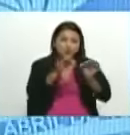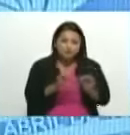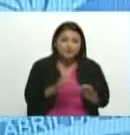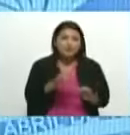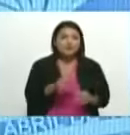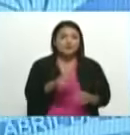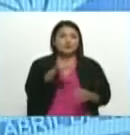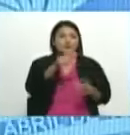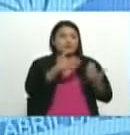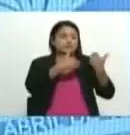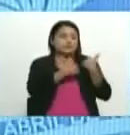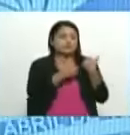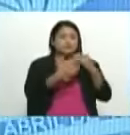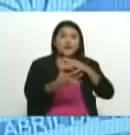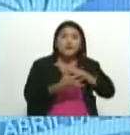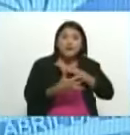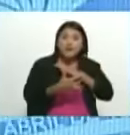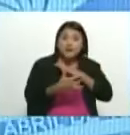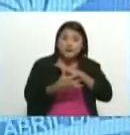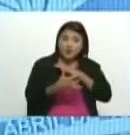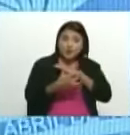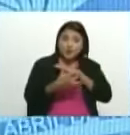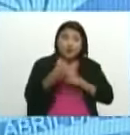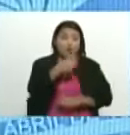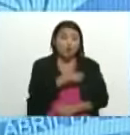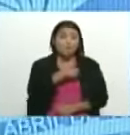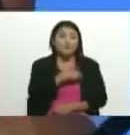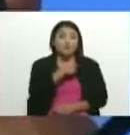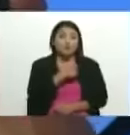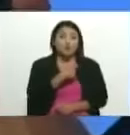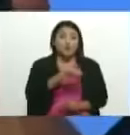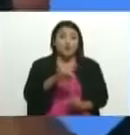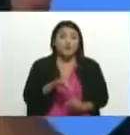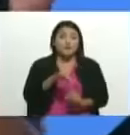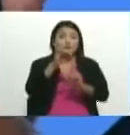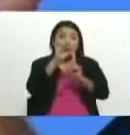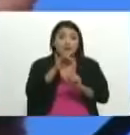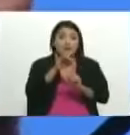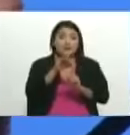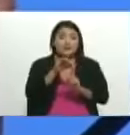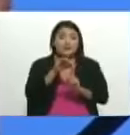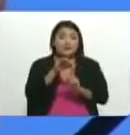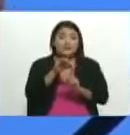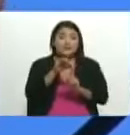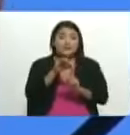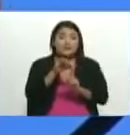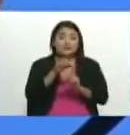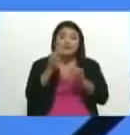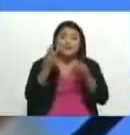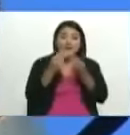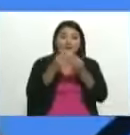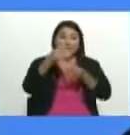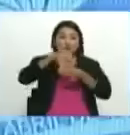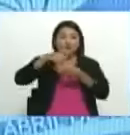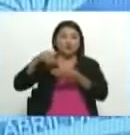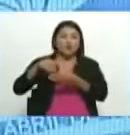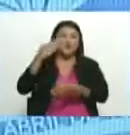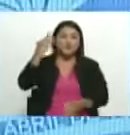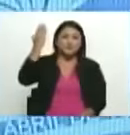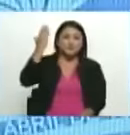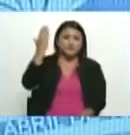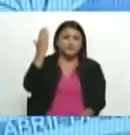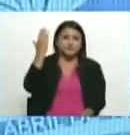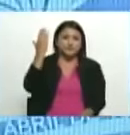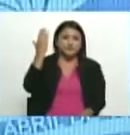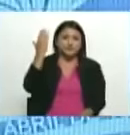representantes técnicos de la Comisión Nacional de Primaria. Tú tocas aquí, este post ha